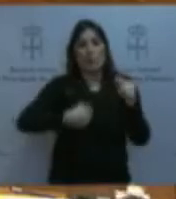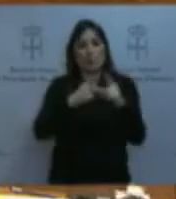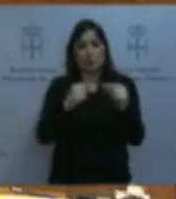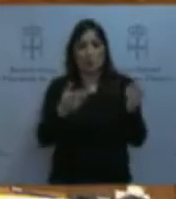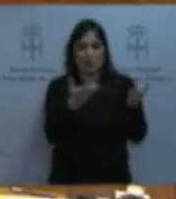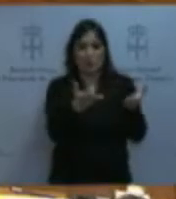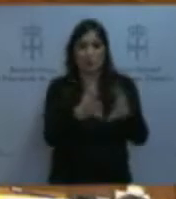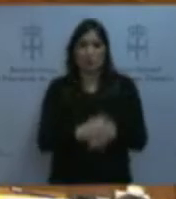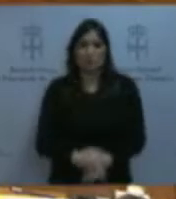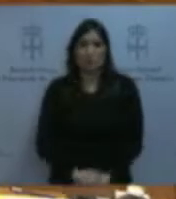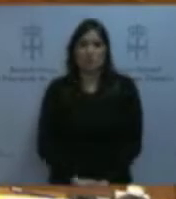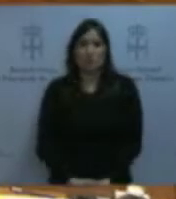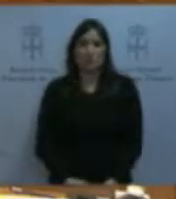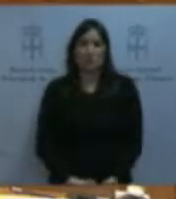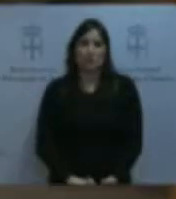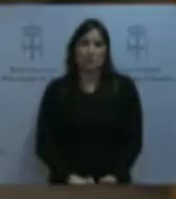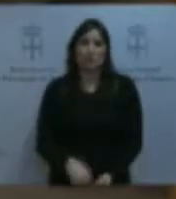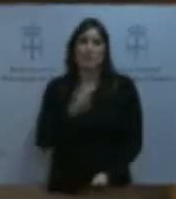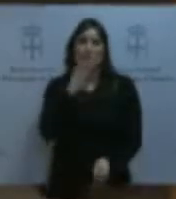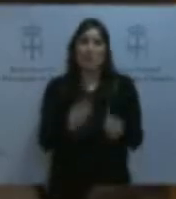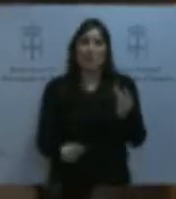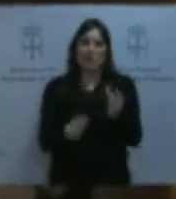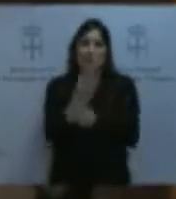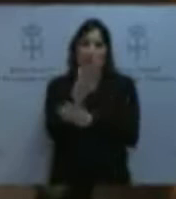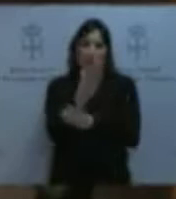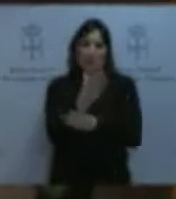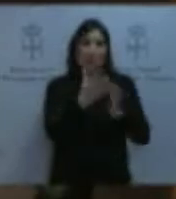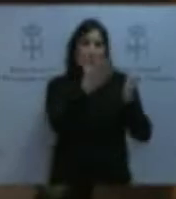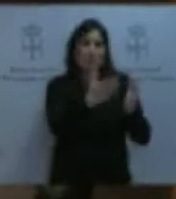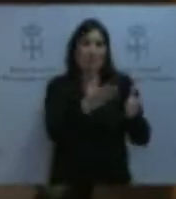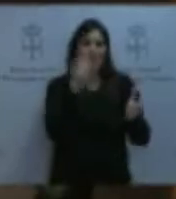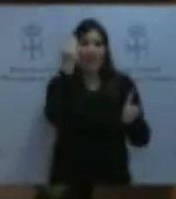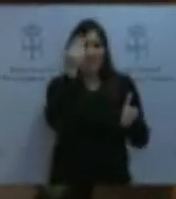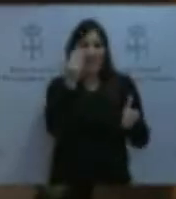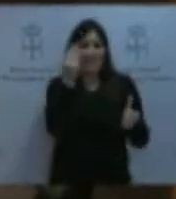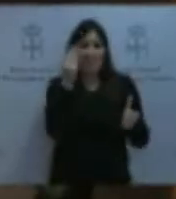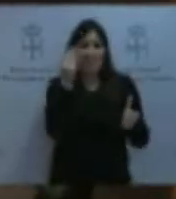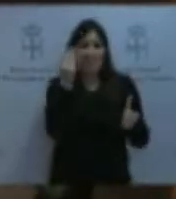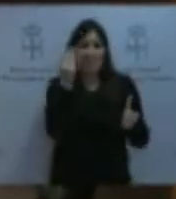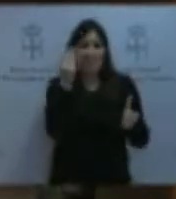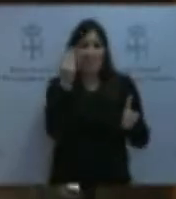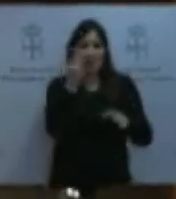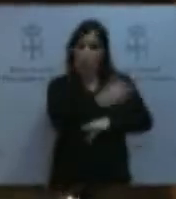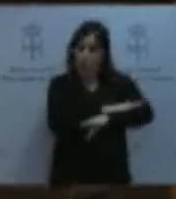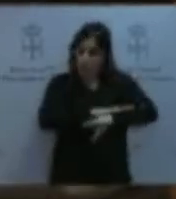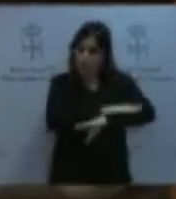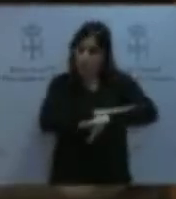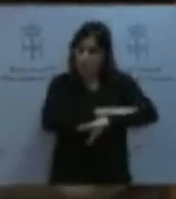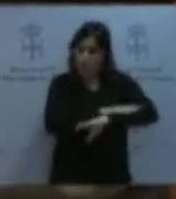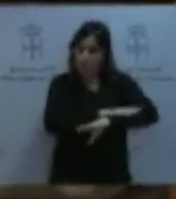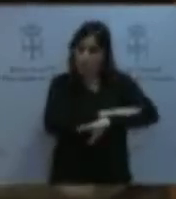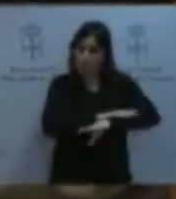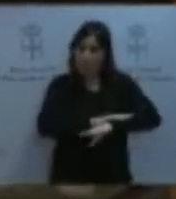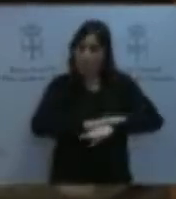Buenos días. ¿Cree que, a pesar de los antecedentes, su Gobierno está cualificado para impulsar con honestidad el área central